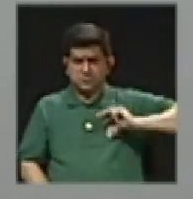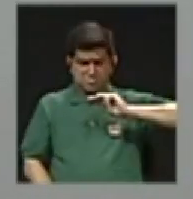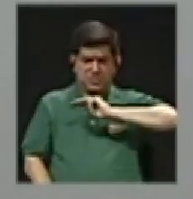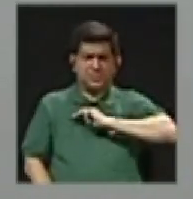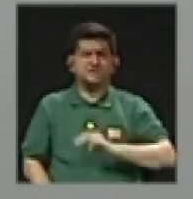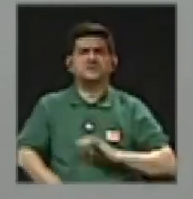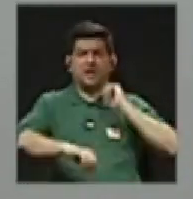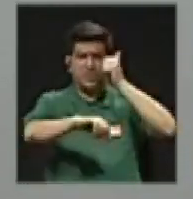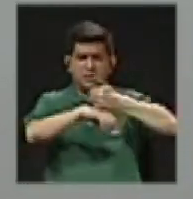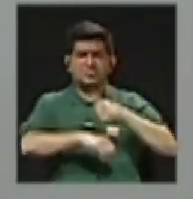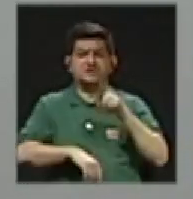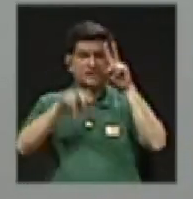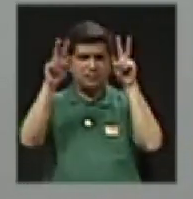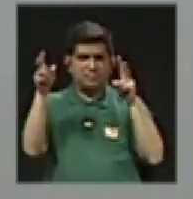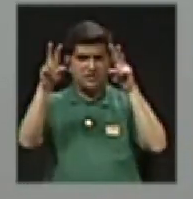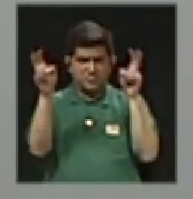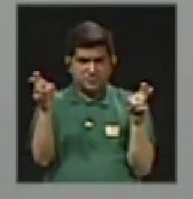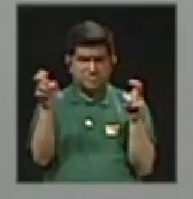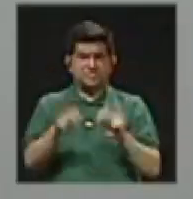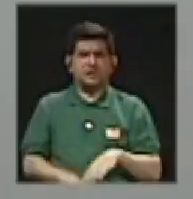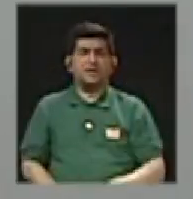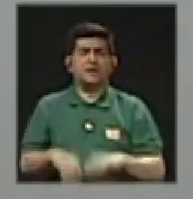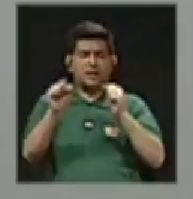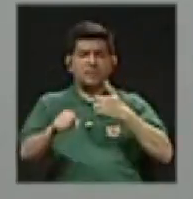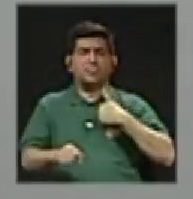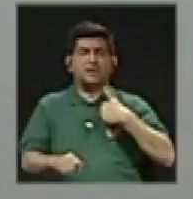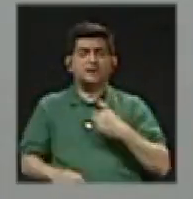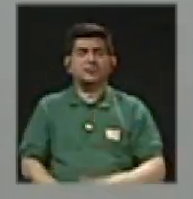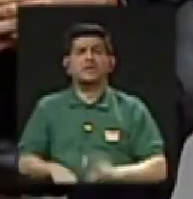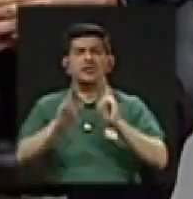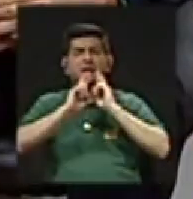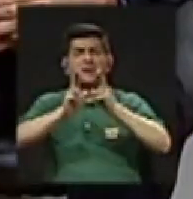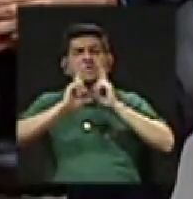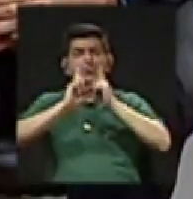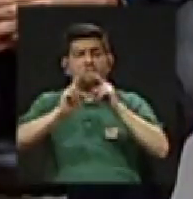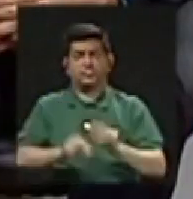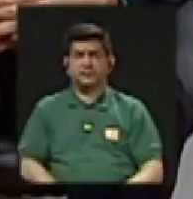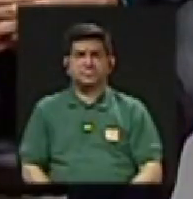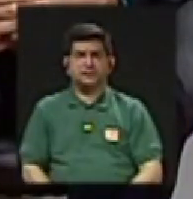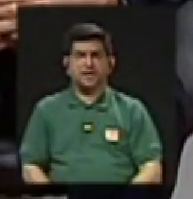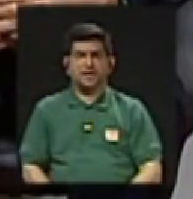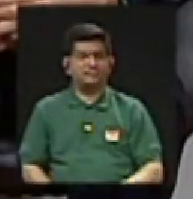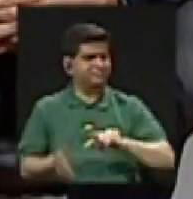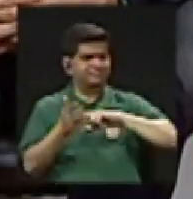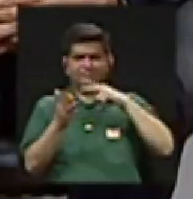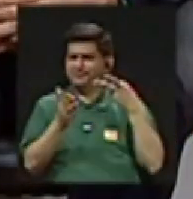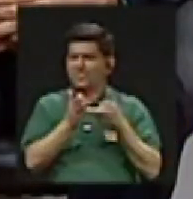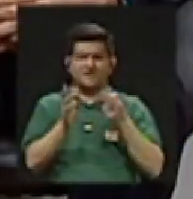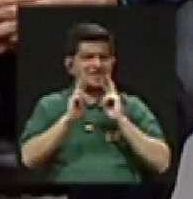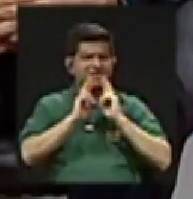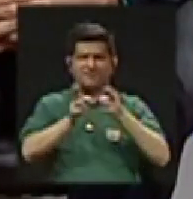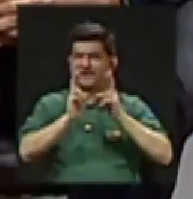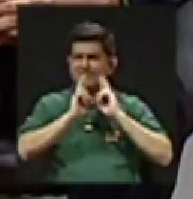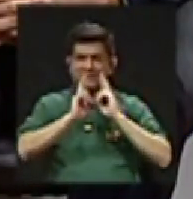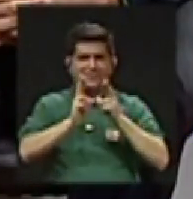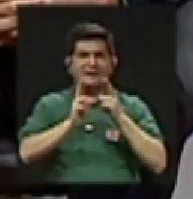en plantear esos temas y en llegar a resultados. Y no es un resultado,